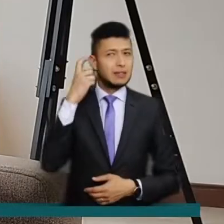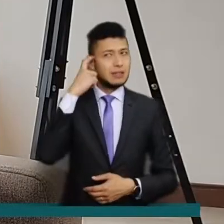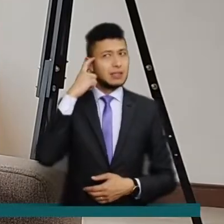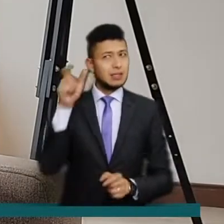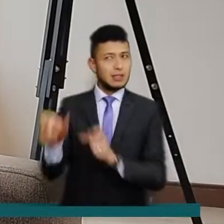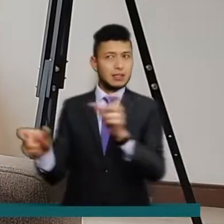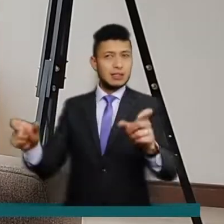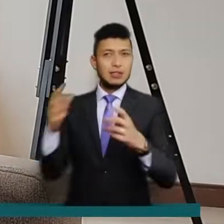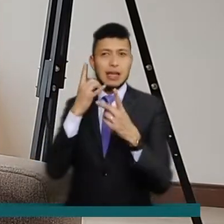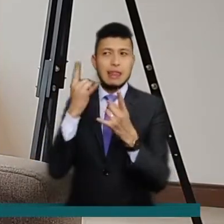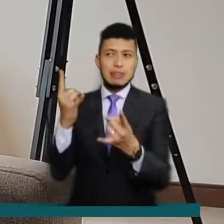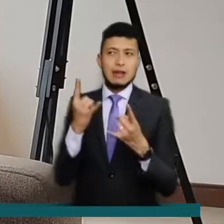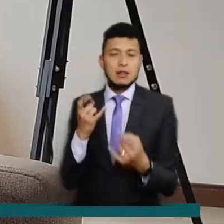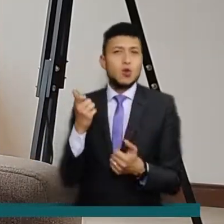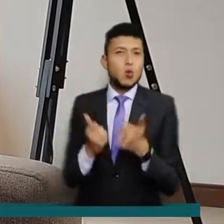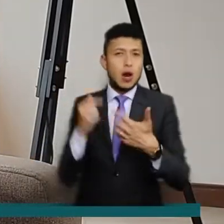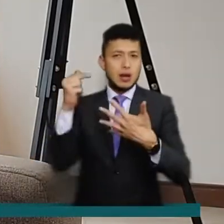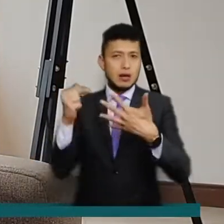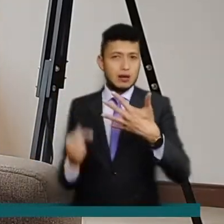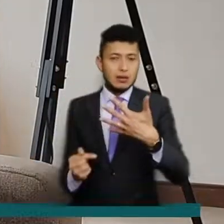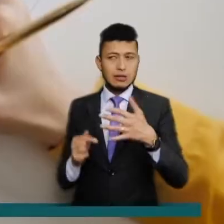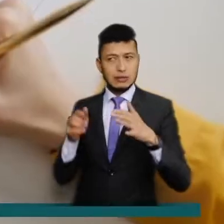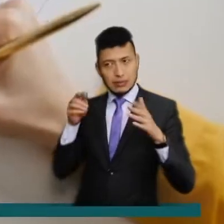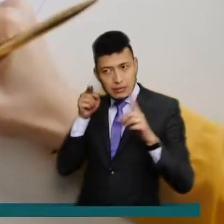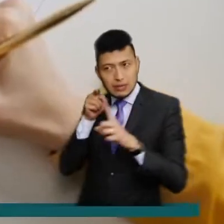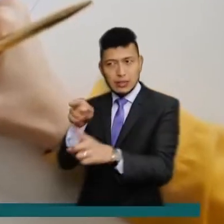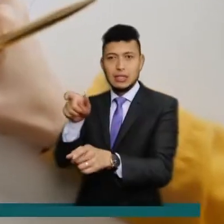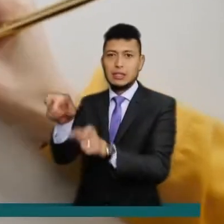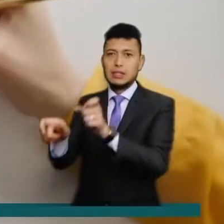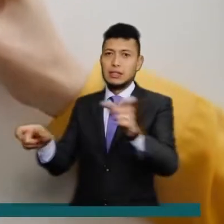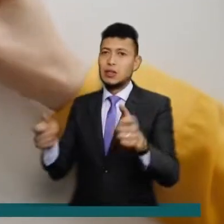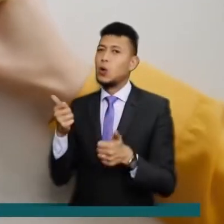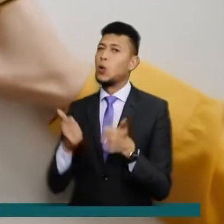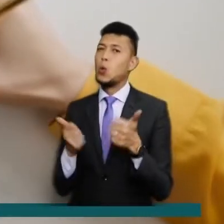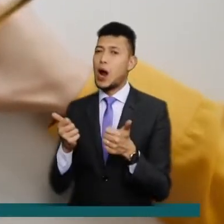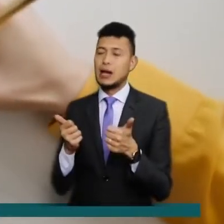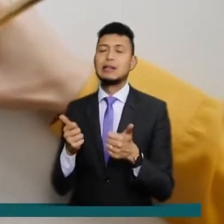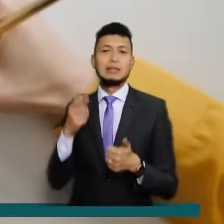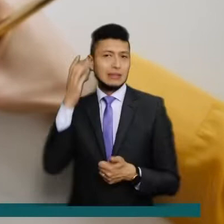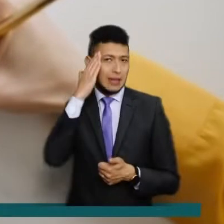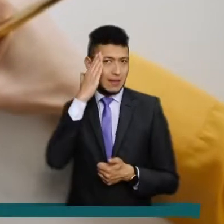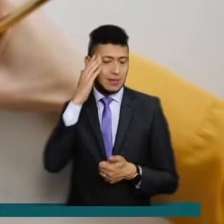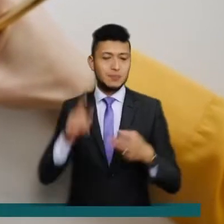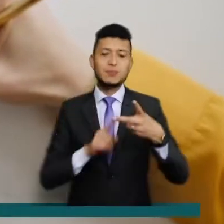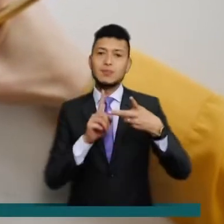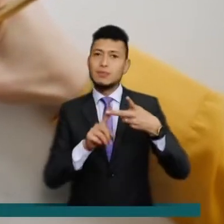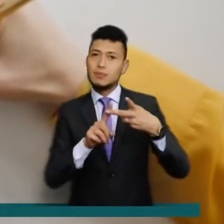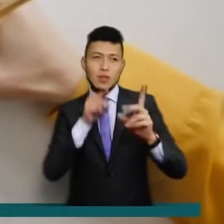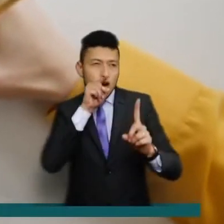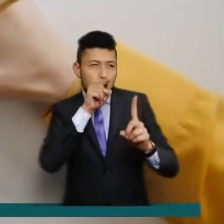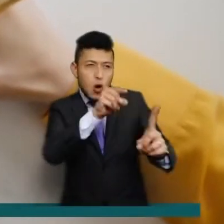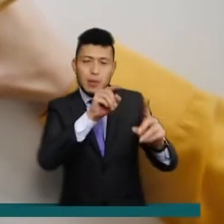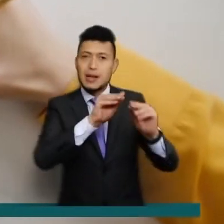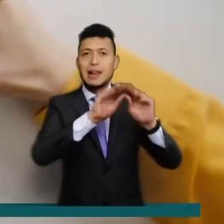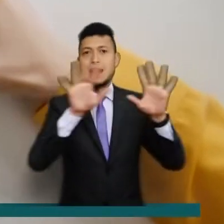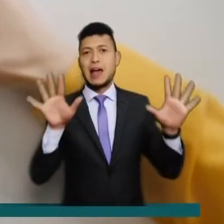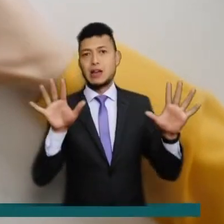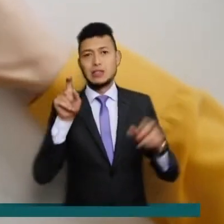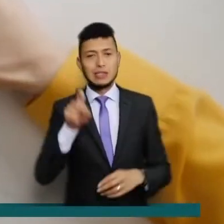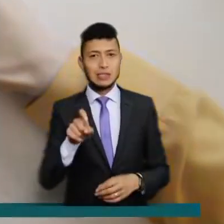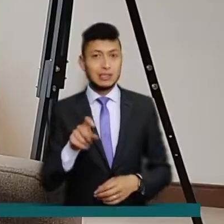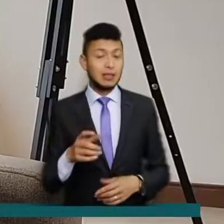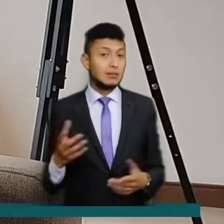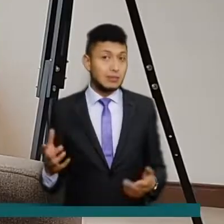pensar es quién es tu público, qué intereses tiene y a quién te vas a dirigir específicamente. Lo segundo es que debes tener tu objetivo bastante